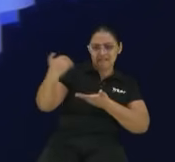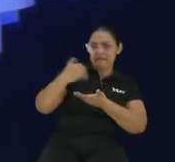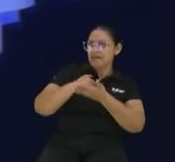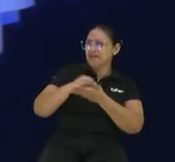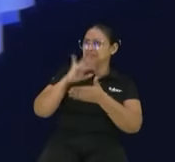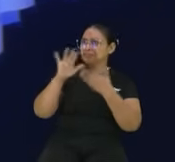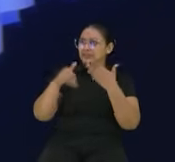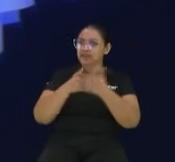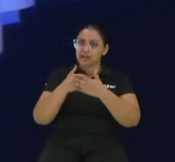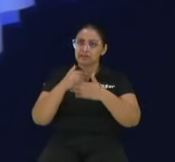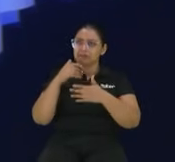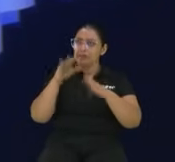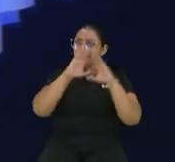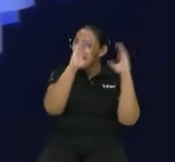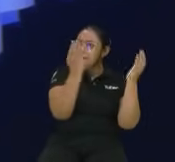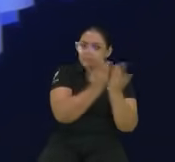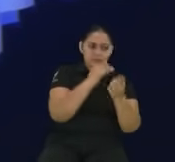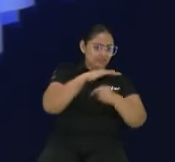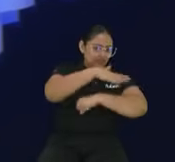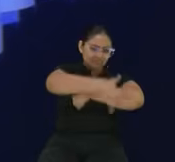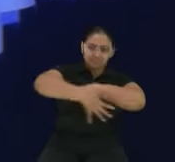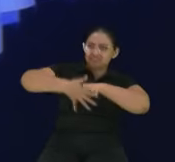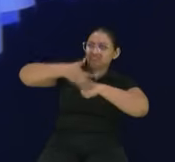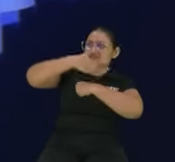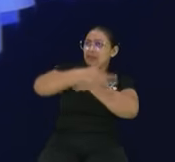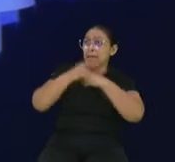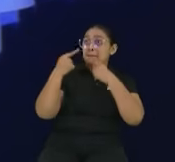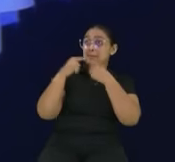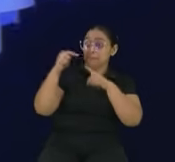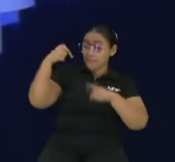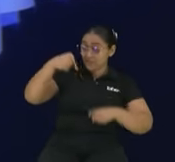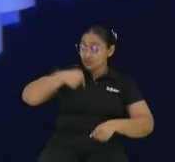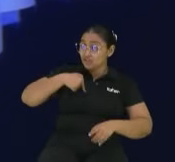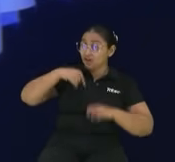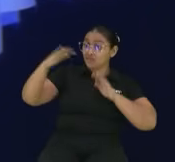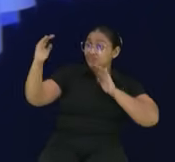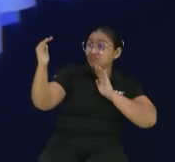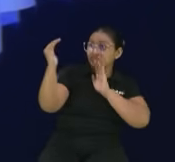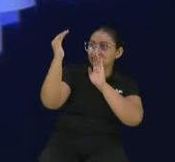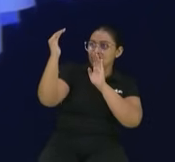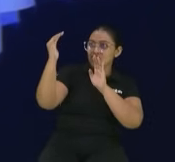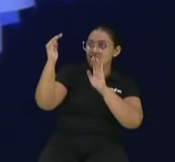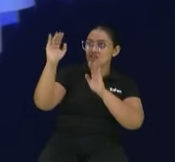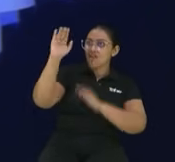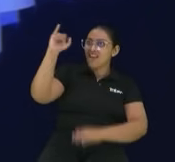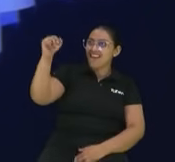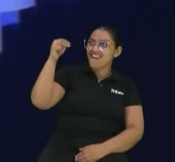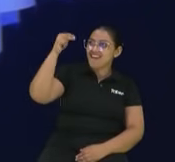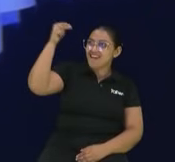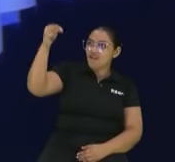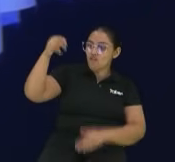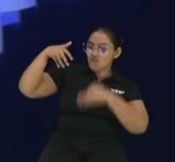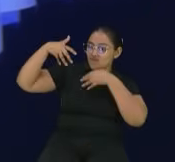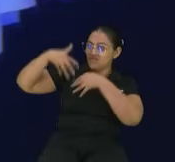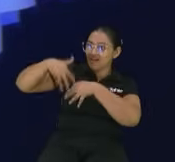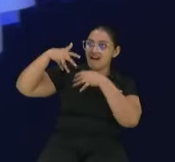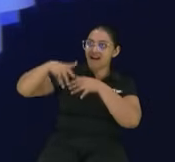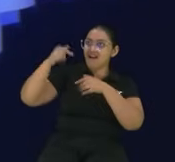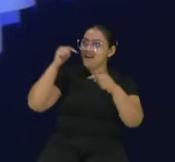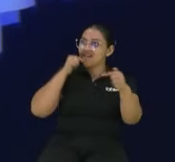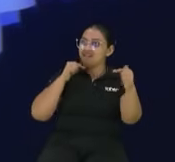la armadura del mundo pero yo vengo a ti en nombre de Jehová de los ejércitos a quien tú has